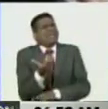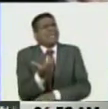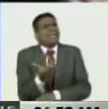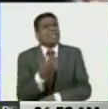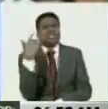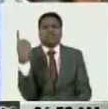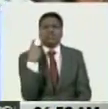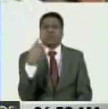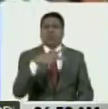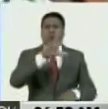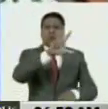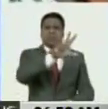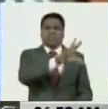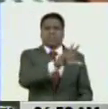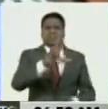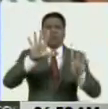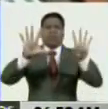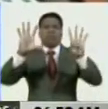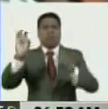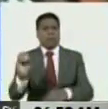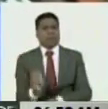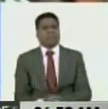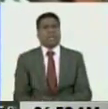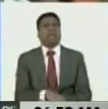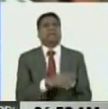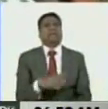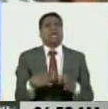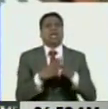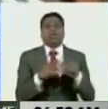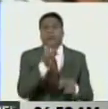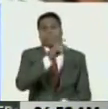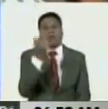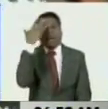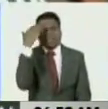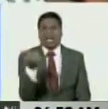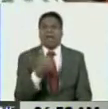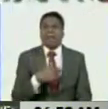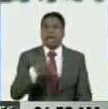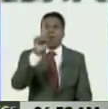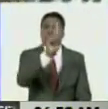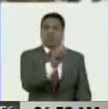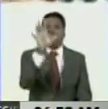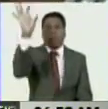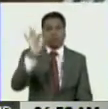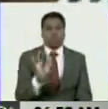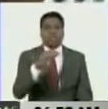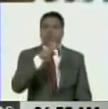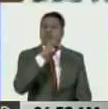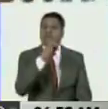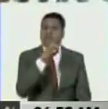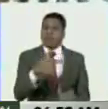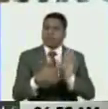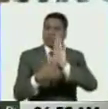solo 390. Ya todos sabemos que tenemos el 1%. El mismo CNE emitió un informe